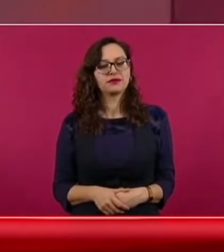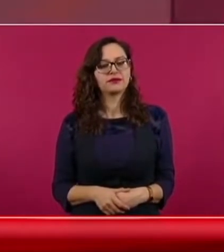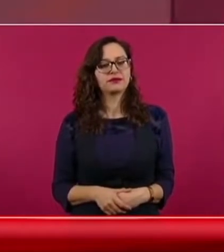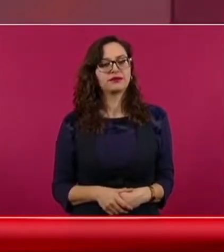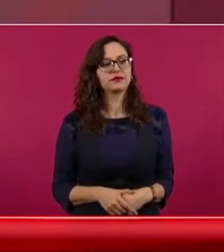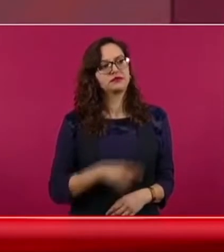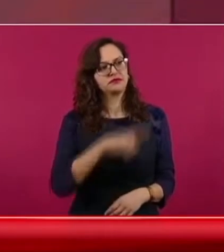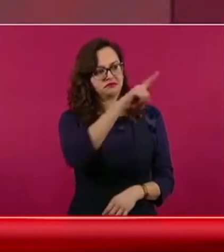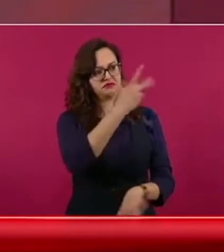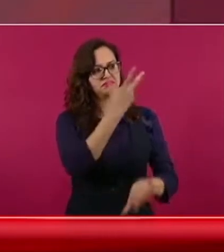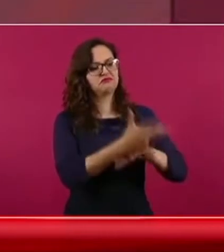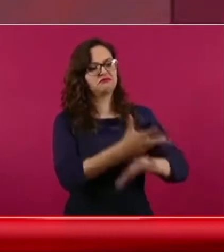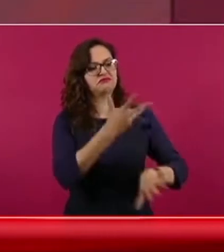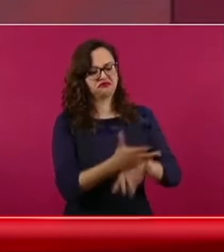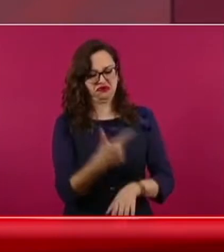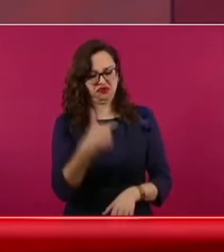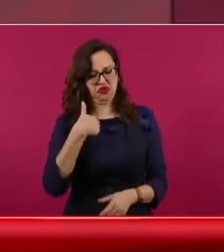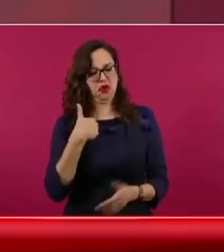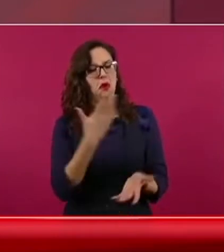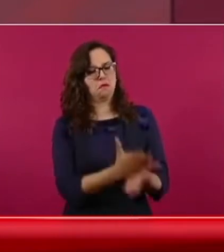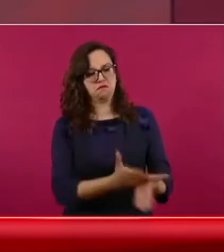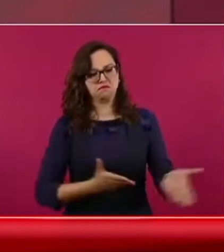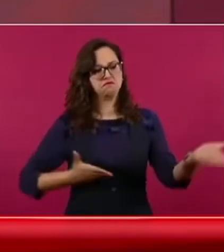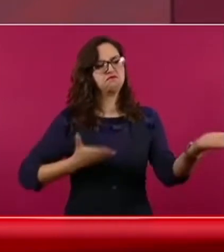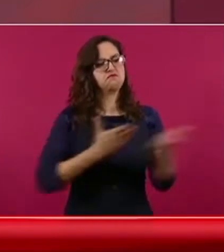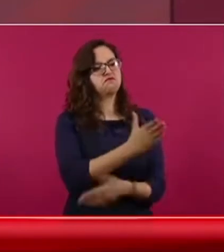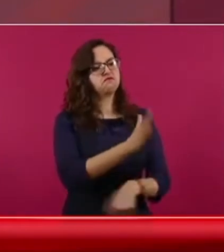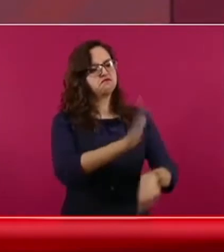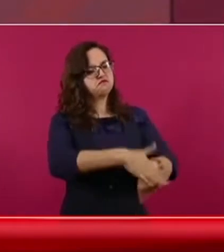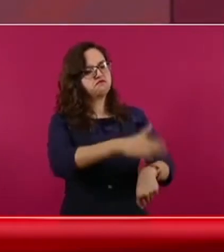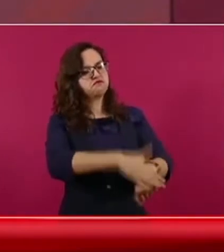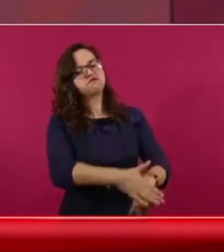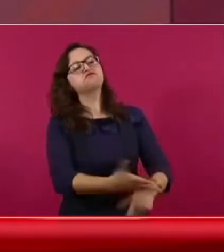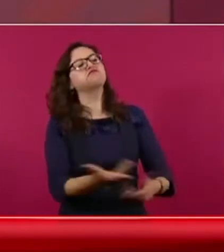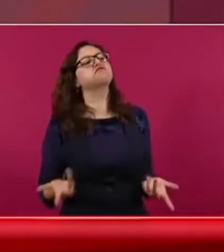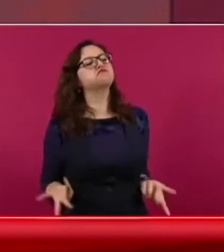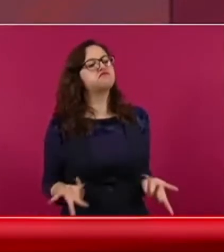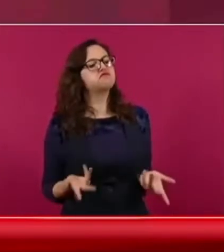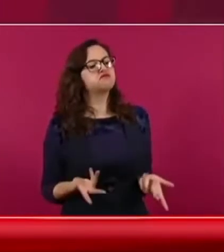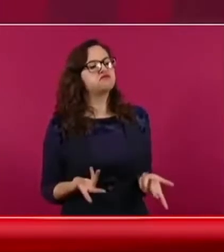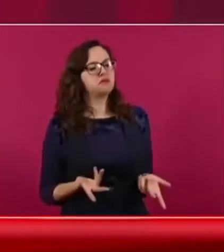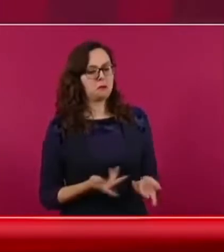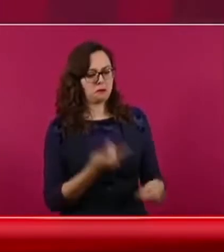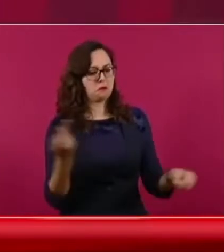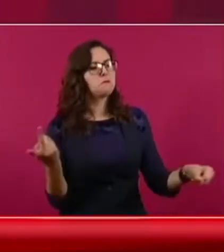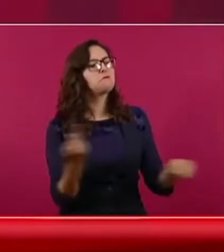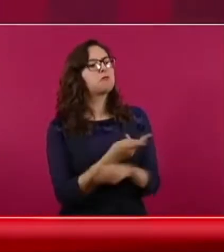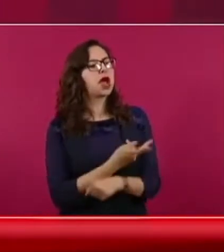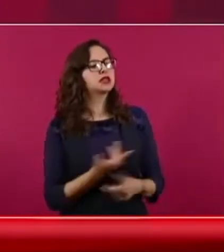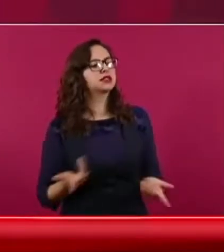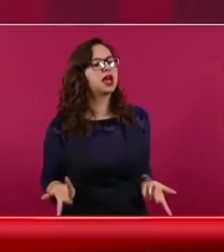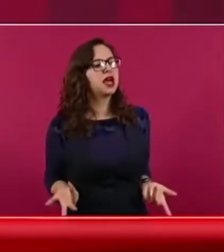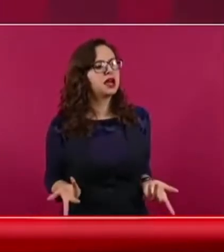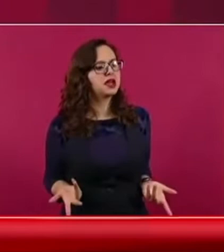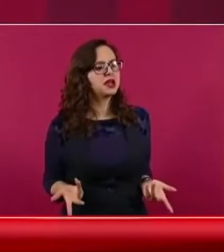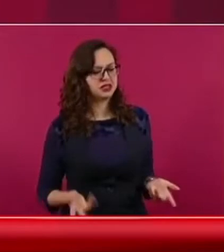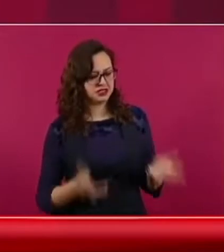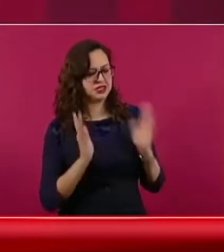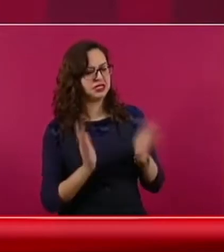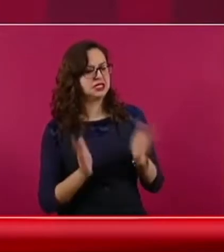al Congreso de Estados Unidos de que cumpla ya, porque si